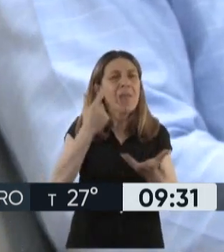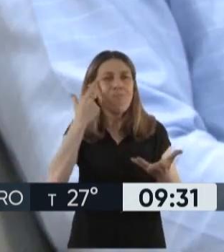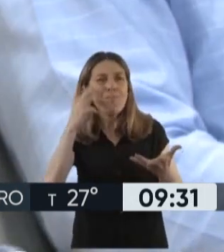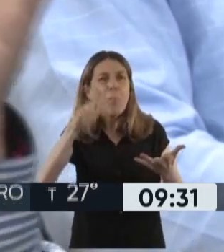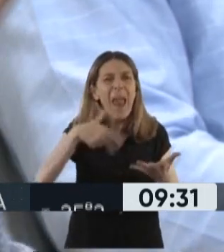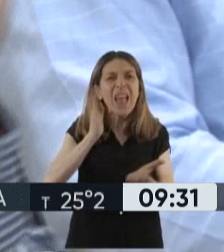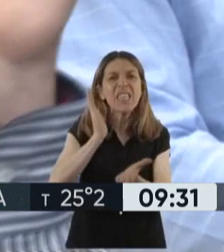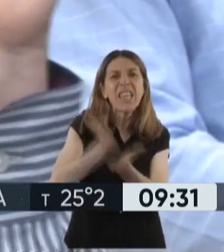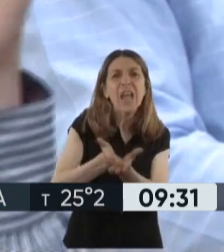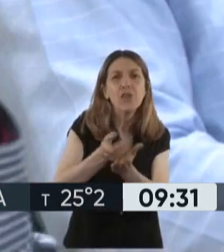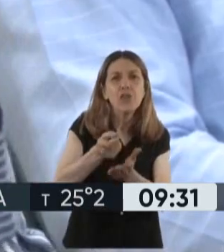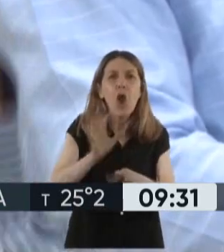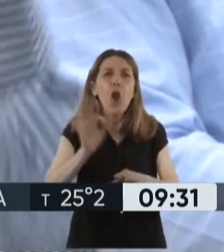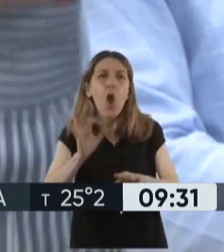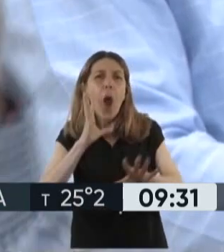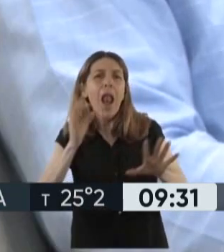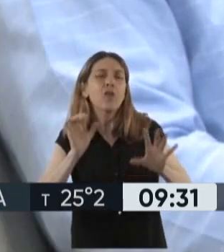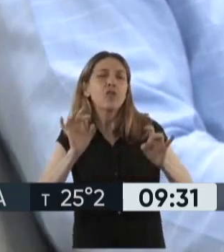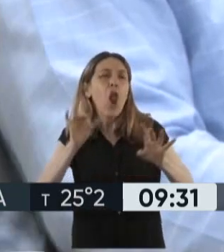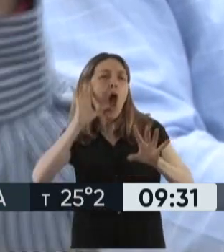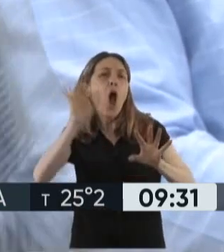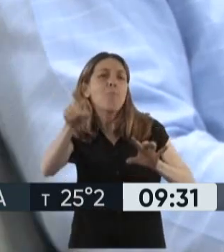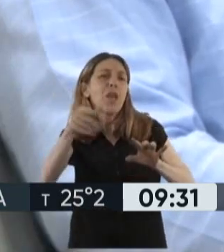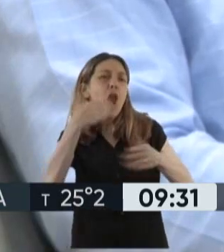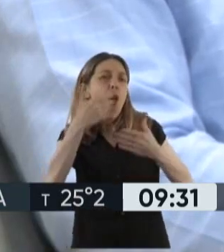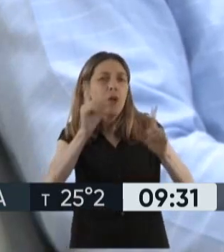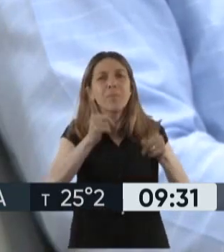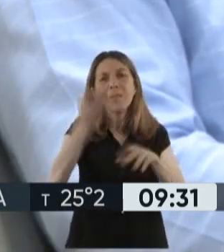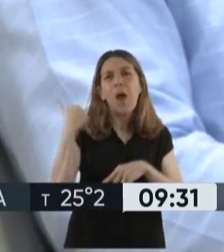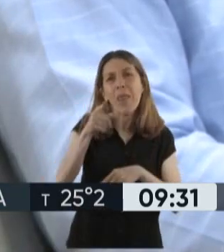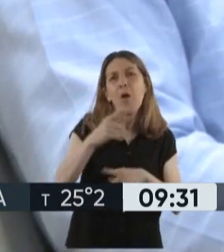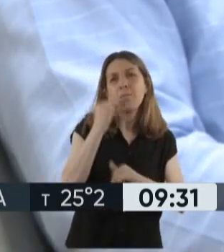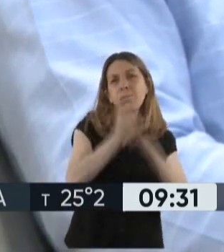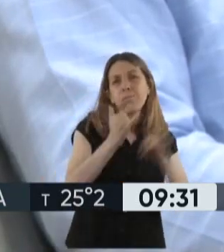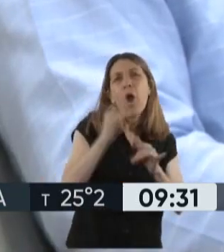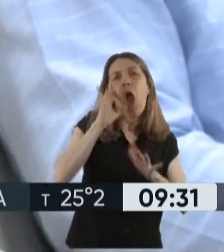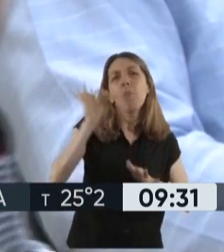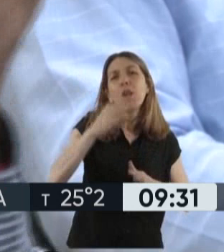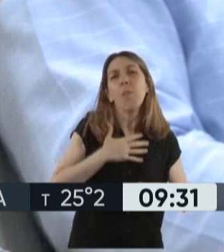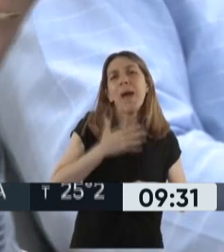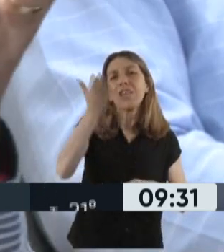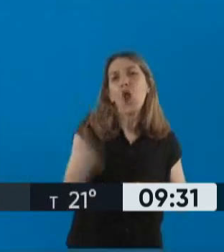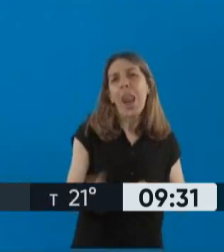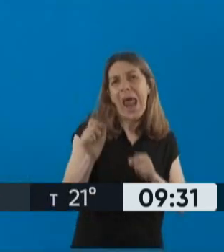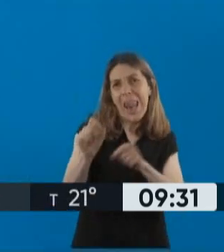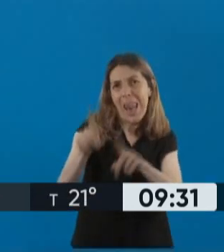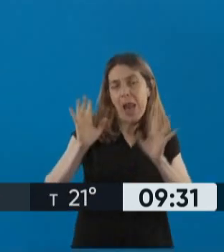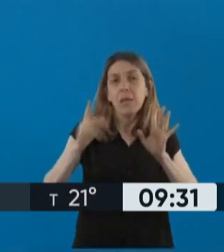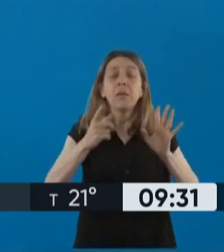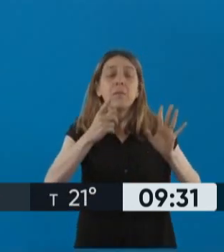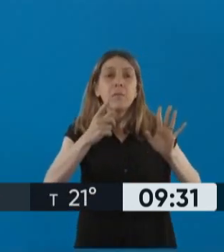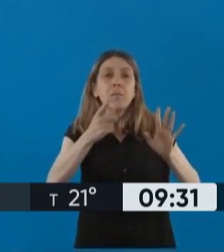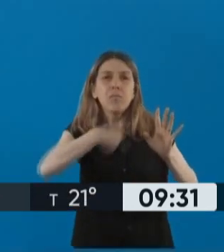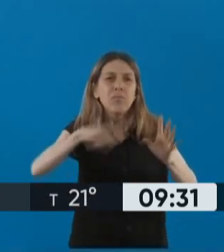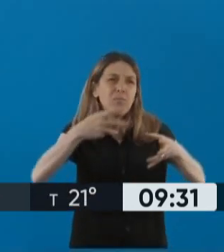si pasa directamente como una opinión personal, como mismo dijiste en algún momento que era una opinión personal, y si se está pensando en